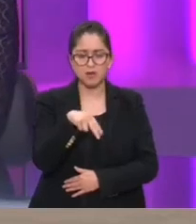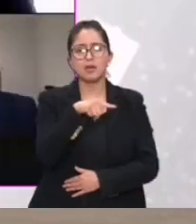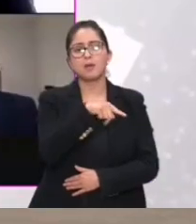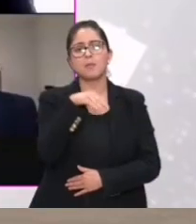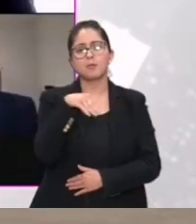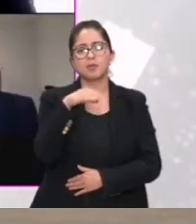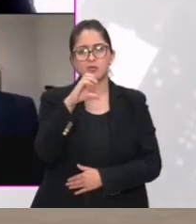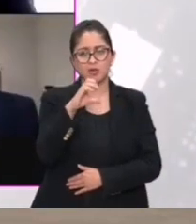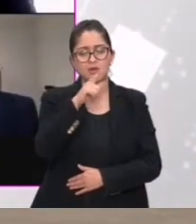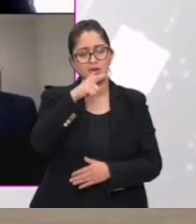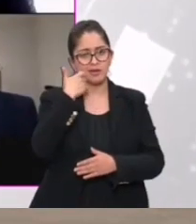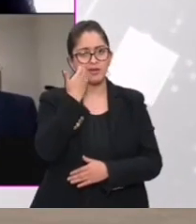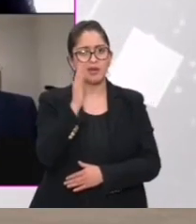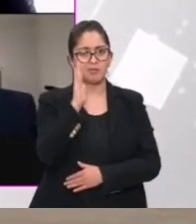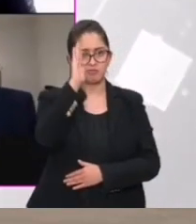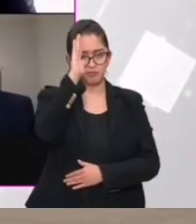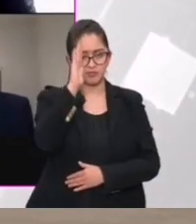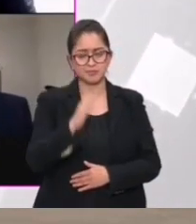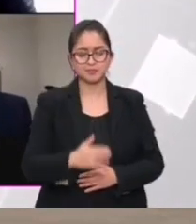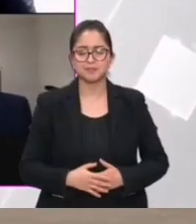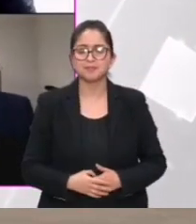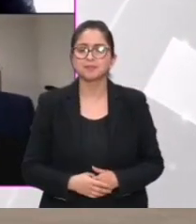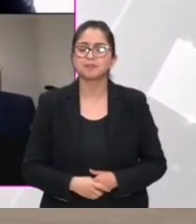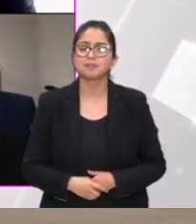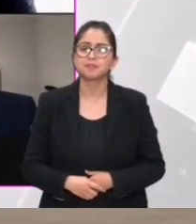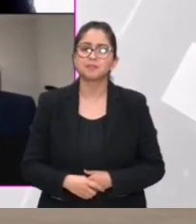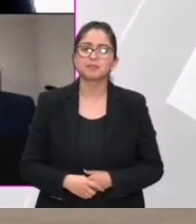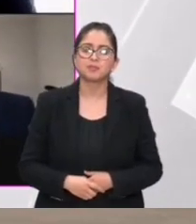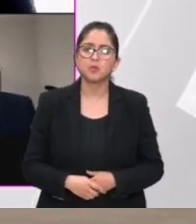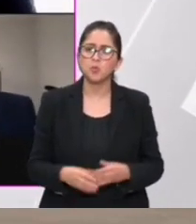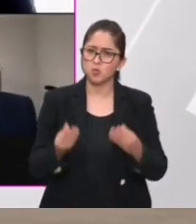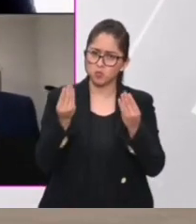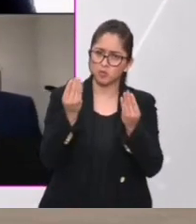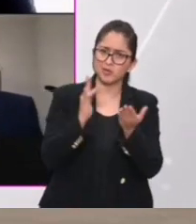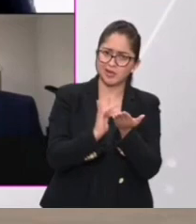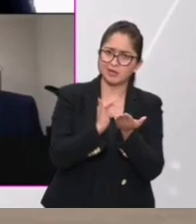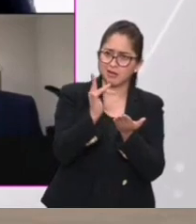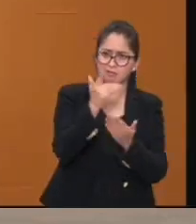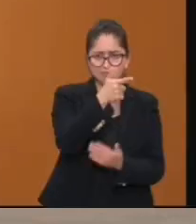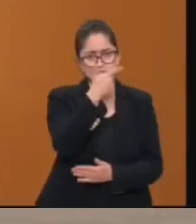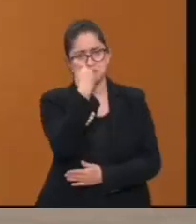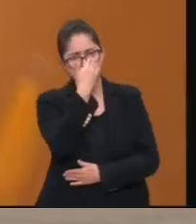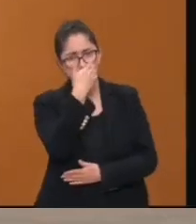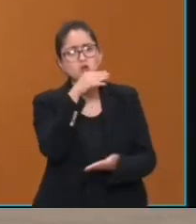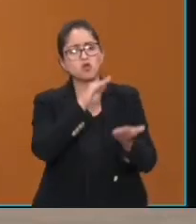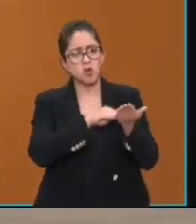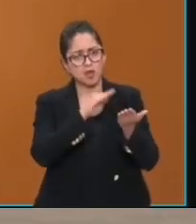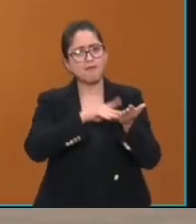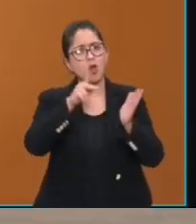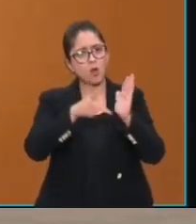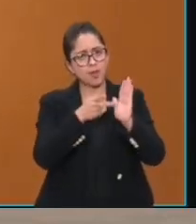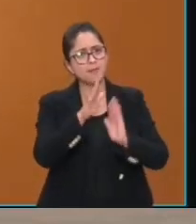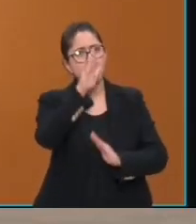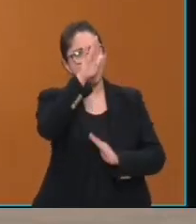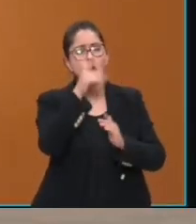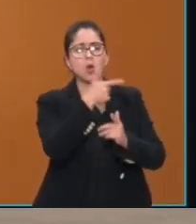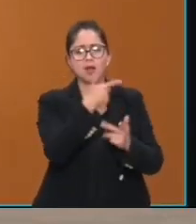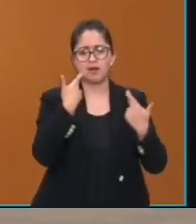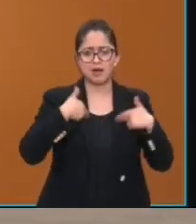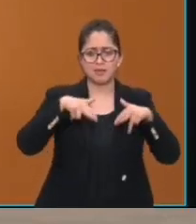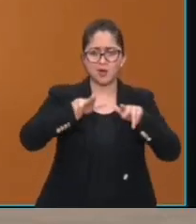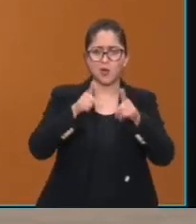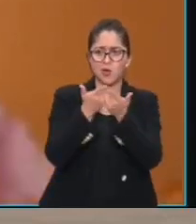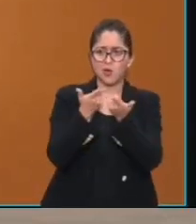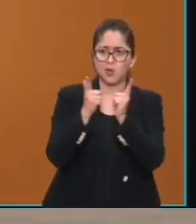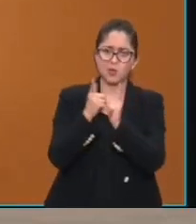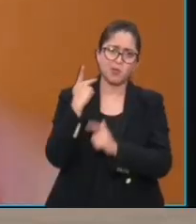favor. Muchas gracias. Y qué bueno que todavía tiene una réplica el representante de Morena, porque otra vez, ¿dónde están las